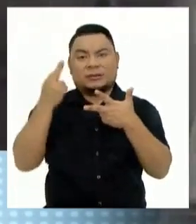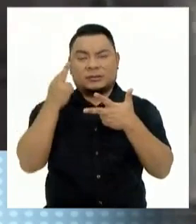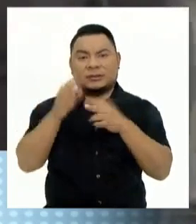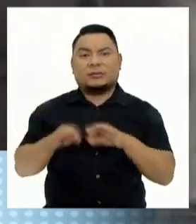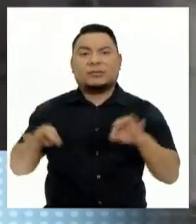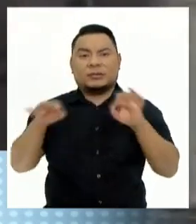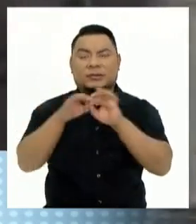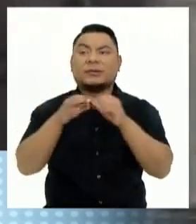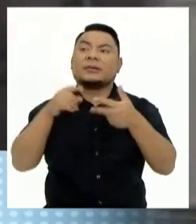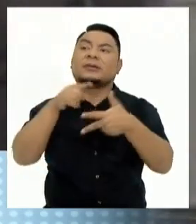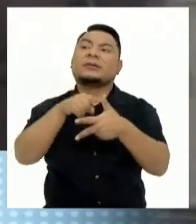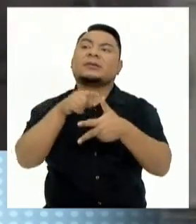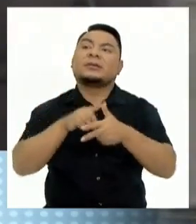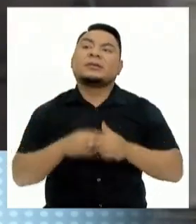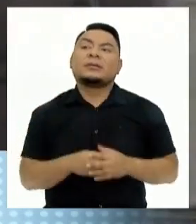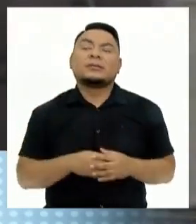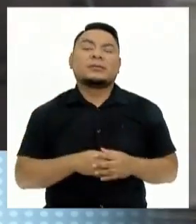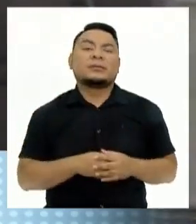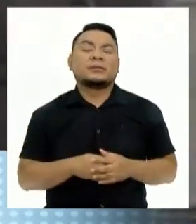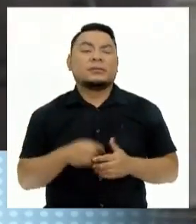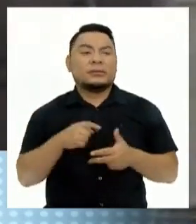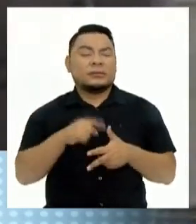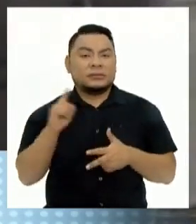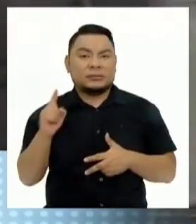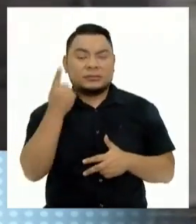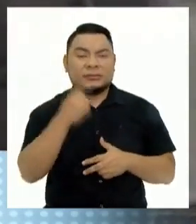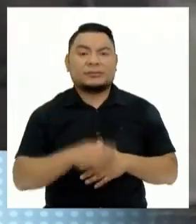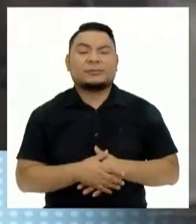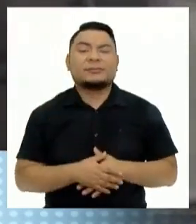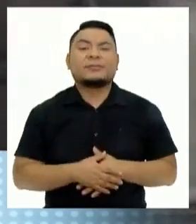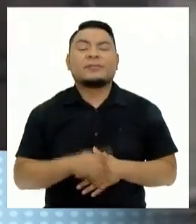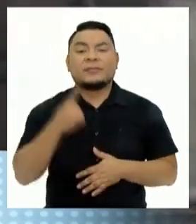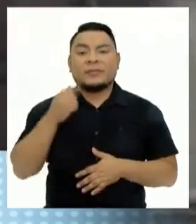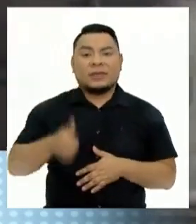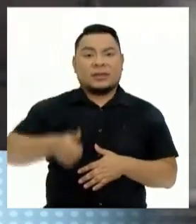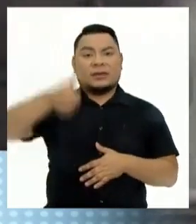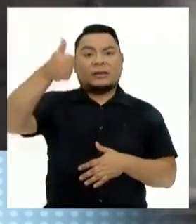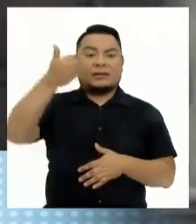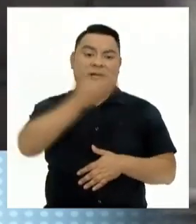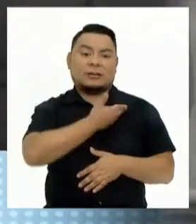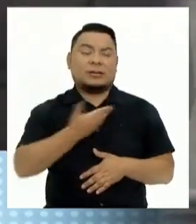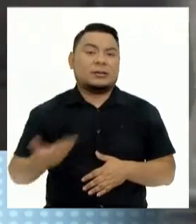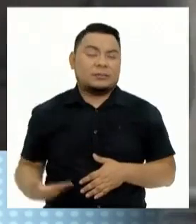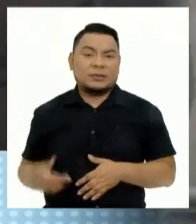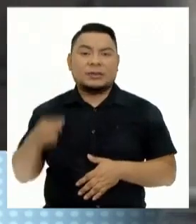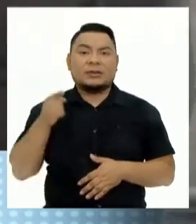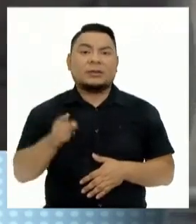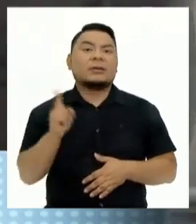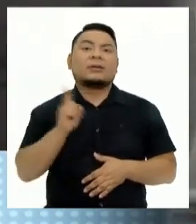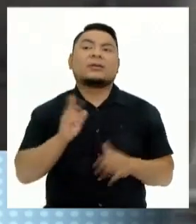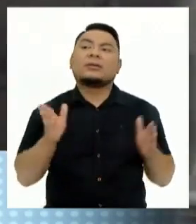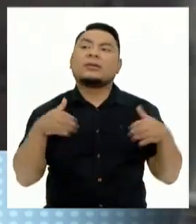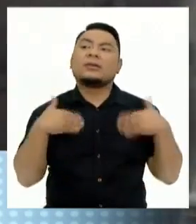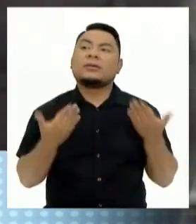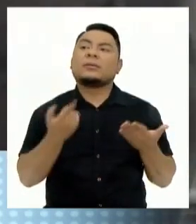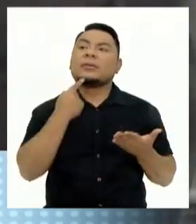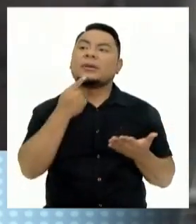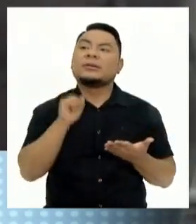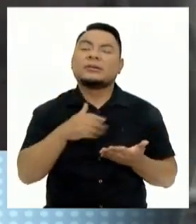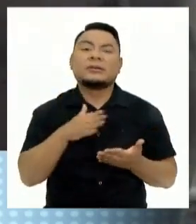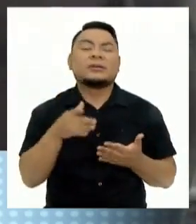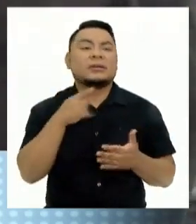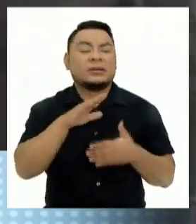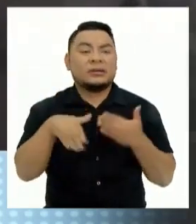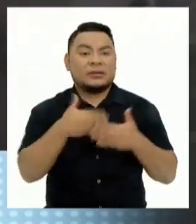La primera, porque un jefe supremo del Estado no puede quedar después de haber